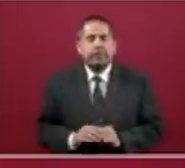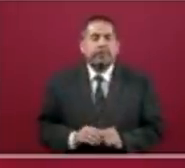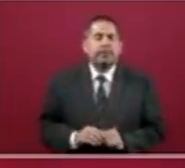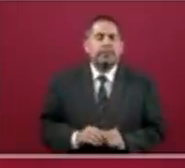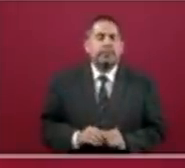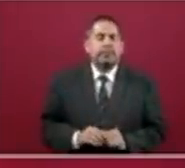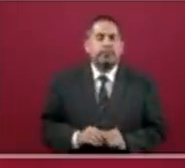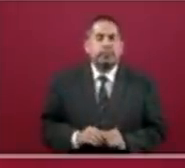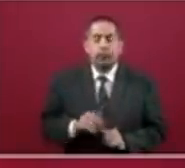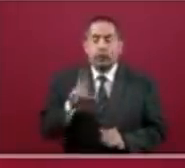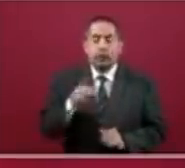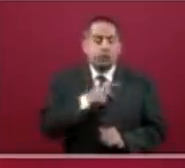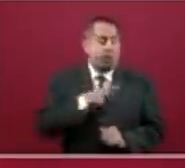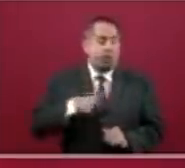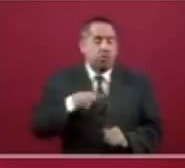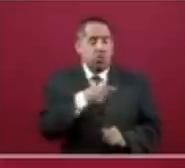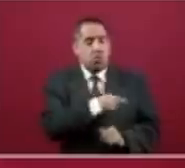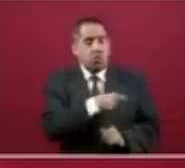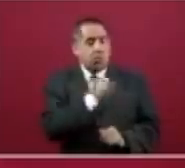No debió